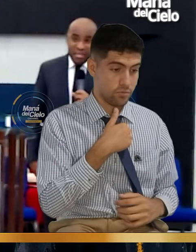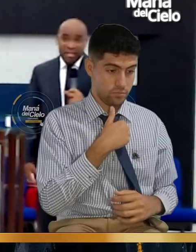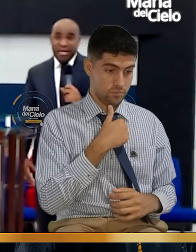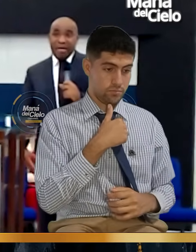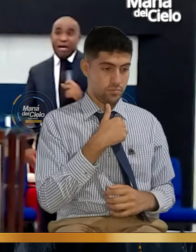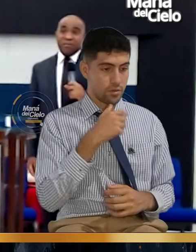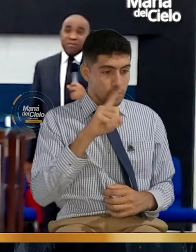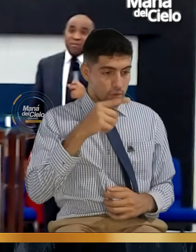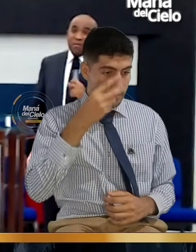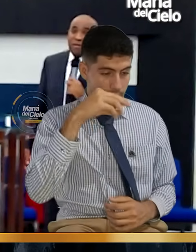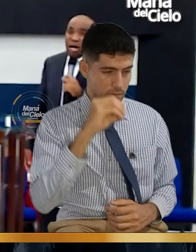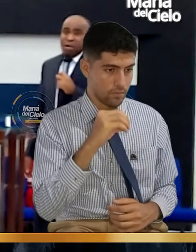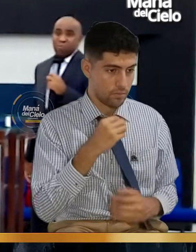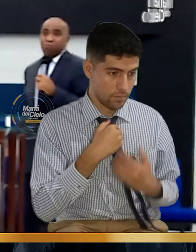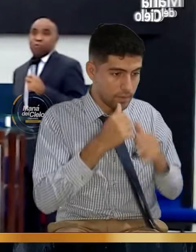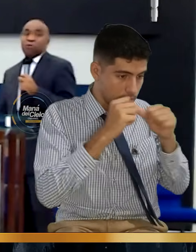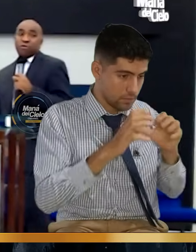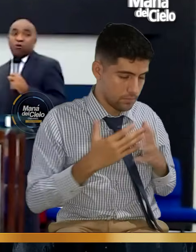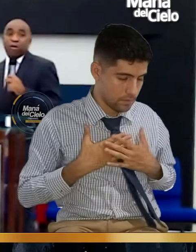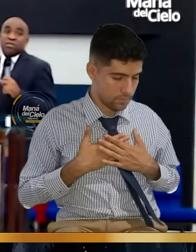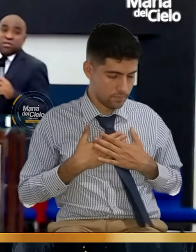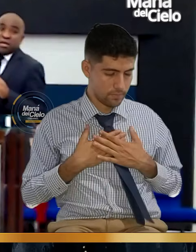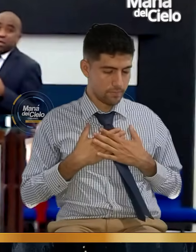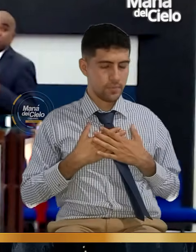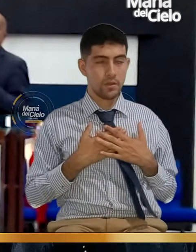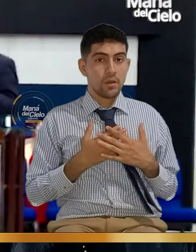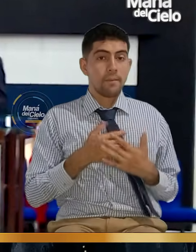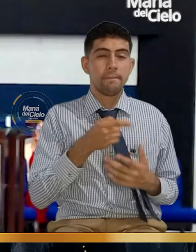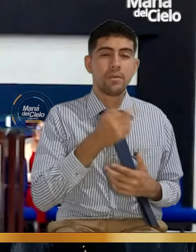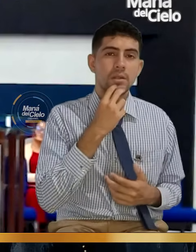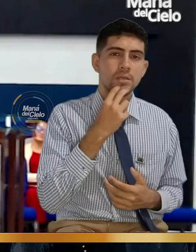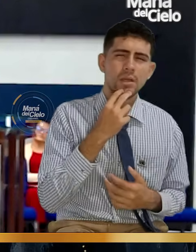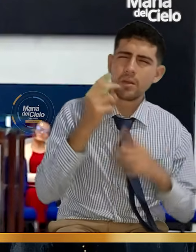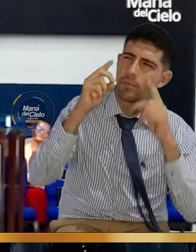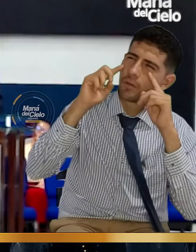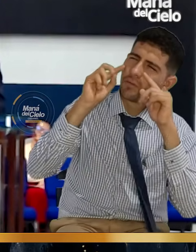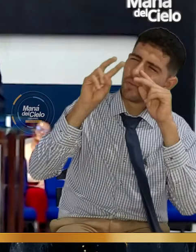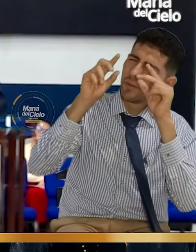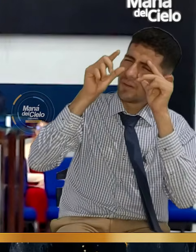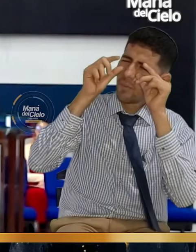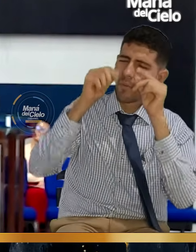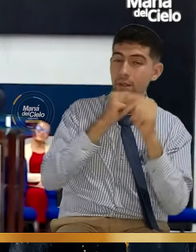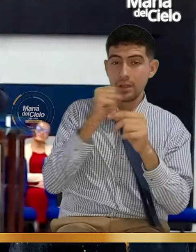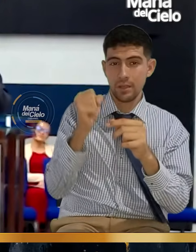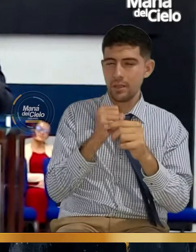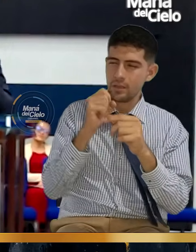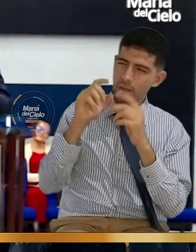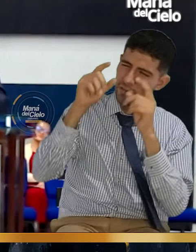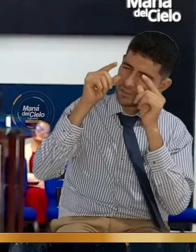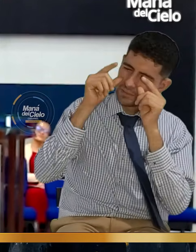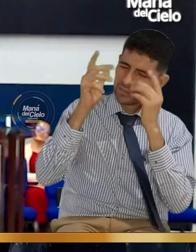la tierra de Labán, ahí mismo habían unas jovencitas que iban a sacar agua de un pozo, y para mover